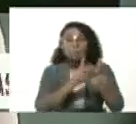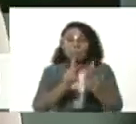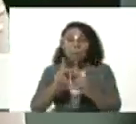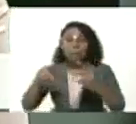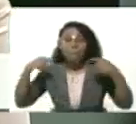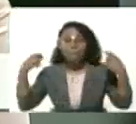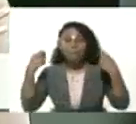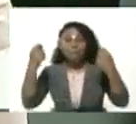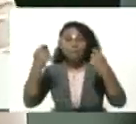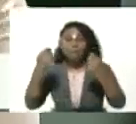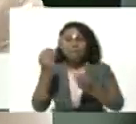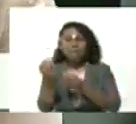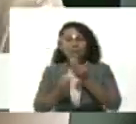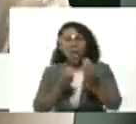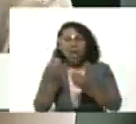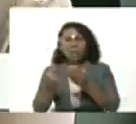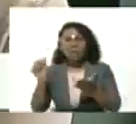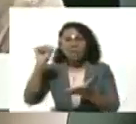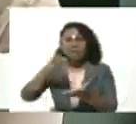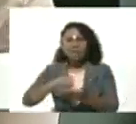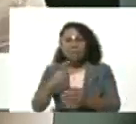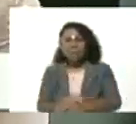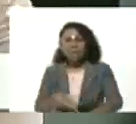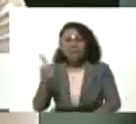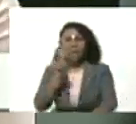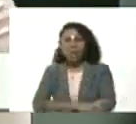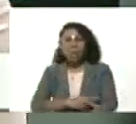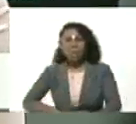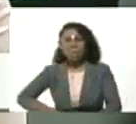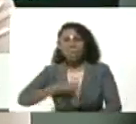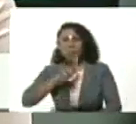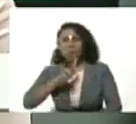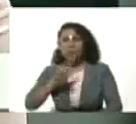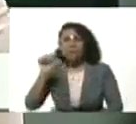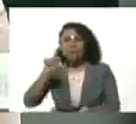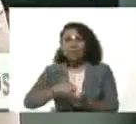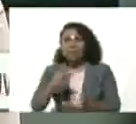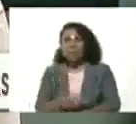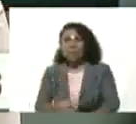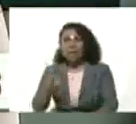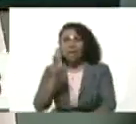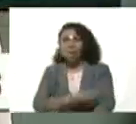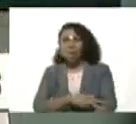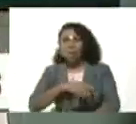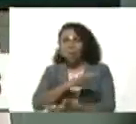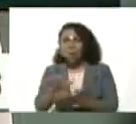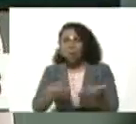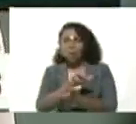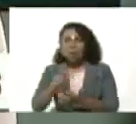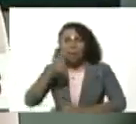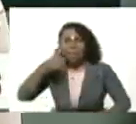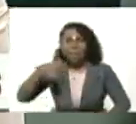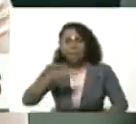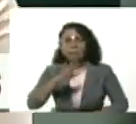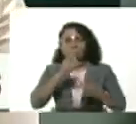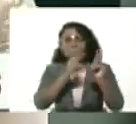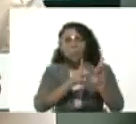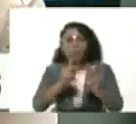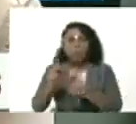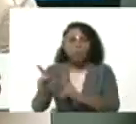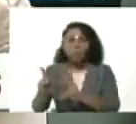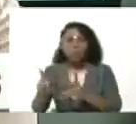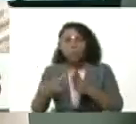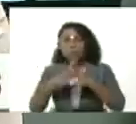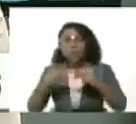popular. Cómo en medio de la peor tragedia, en medio de la peor calamidad, el pueblo está organizado. Por todos